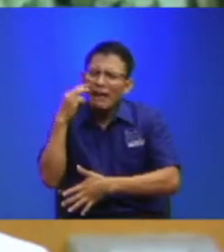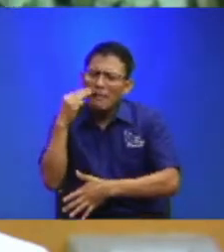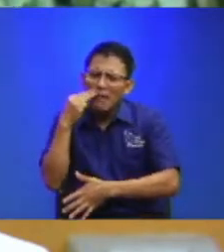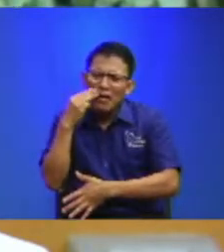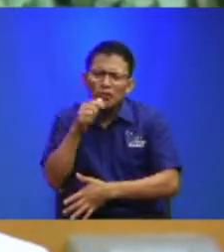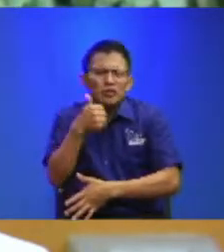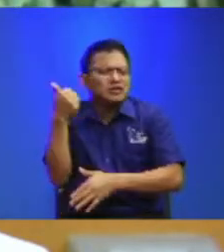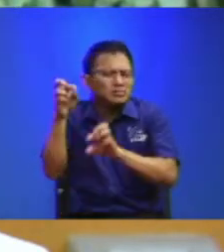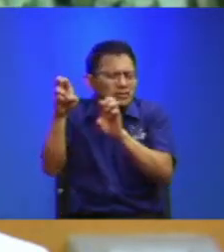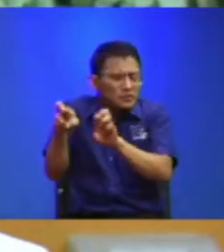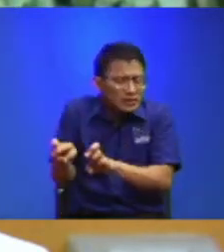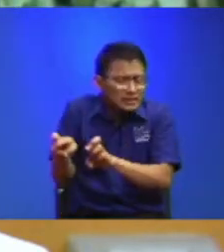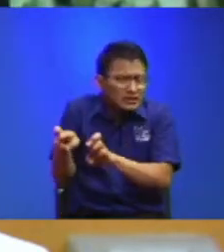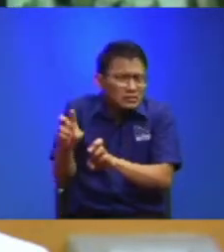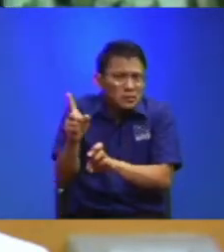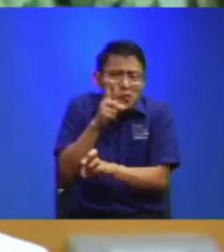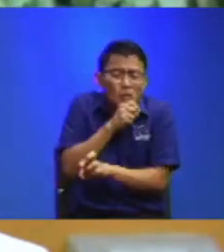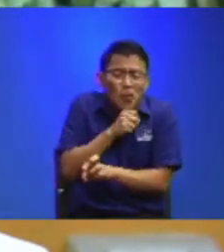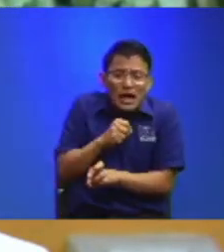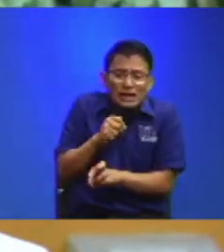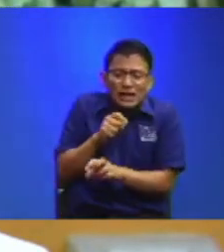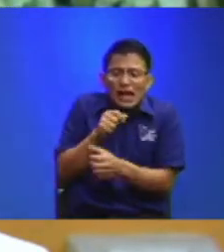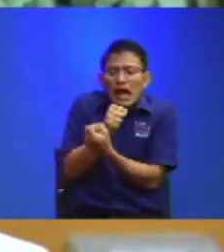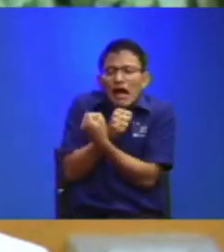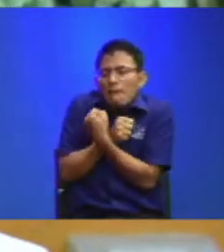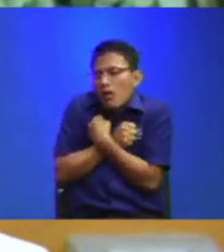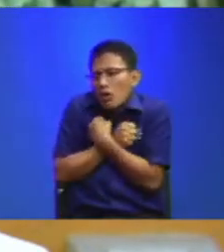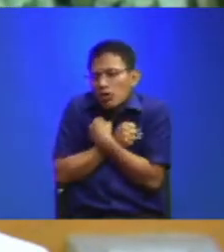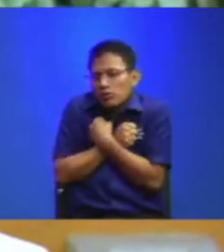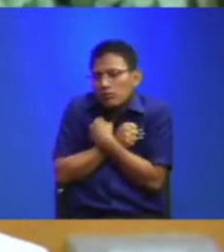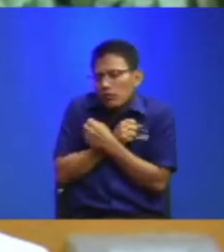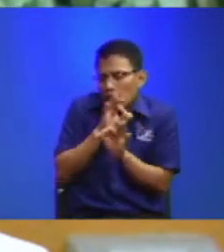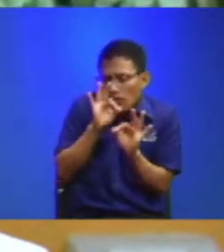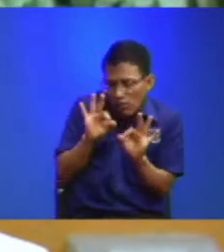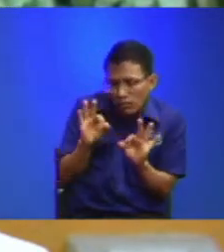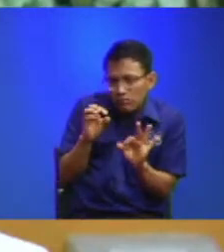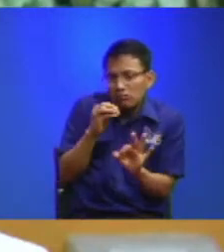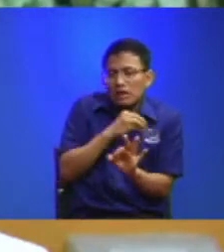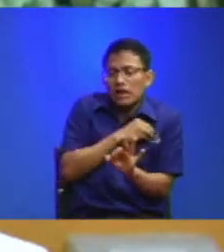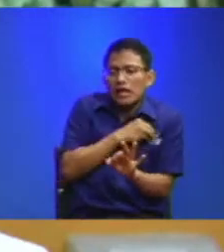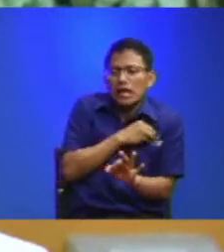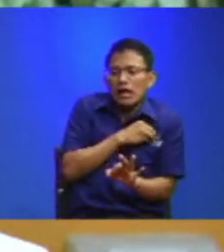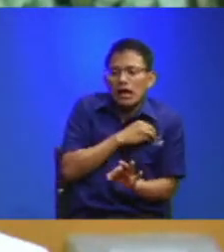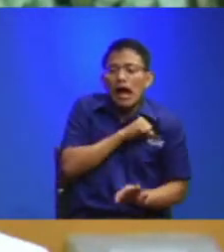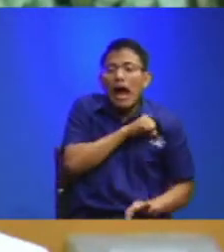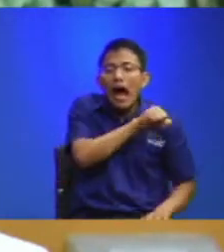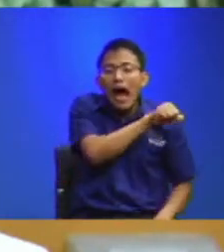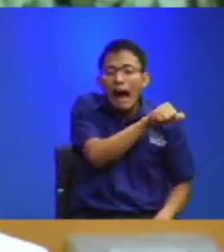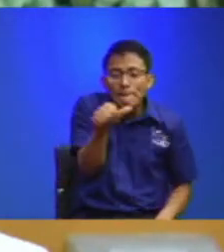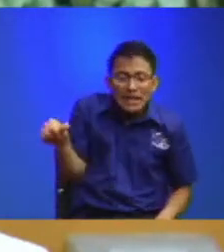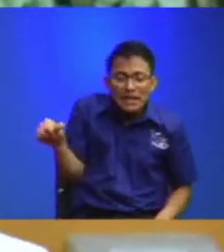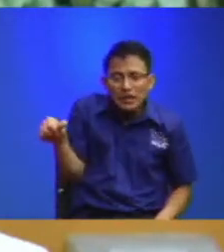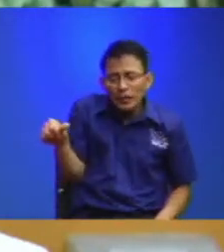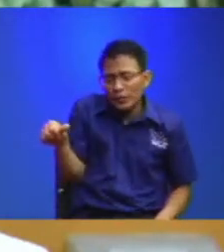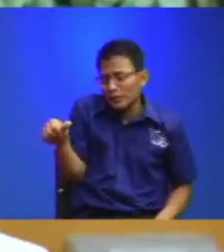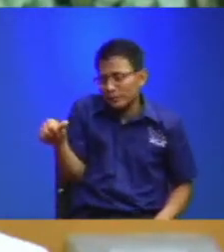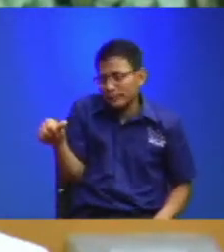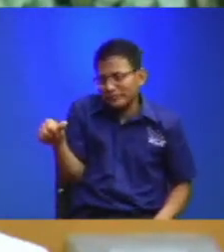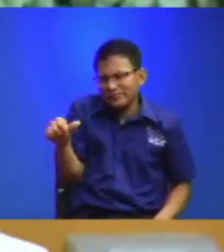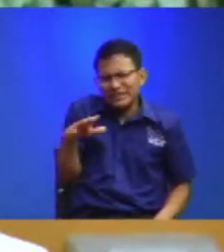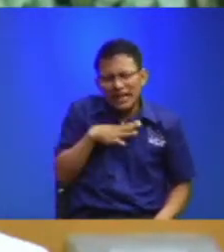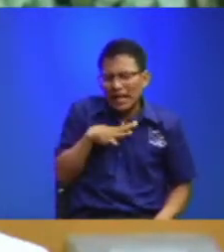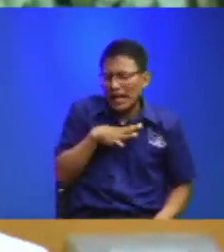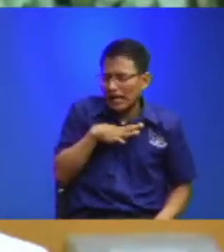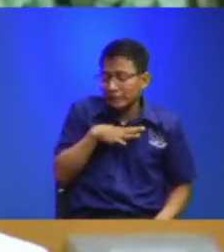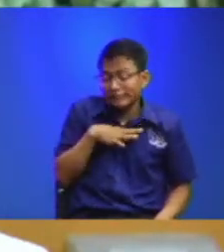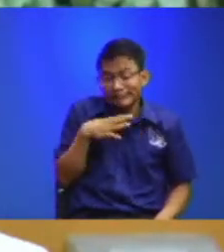no había amor, pero le gustó el apellido que va a heredar, eso va a ser una piedra de tropiezo más adelante. Si